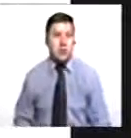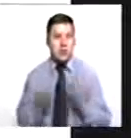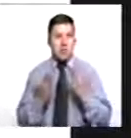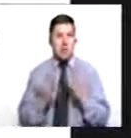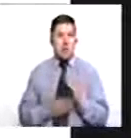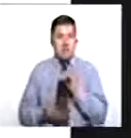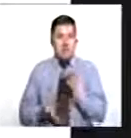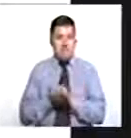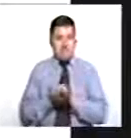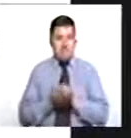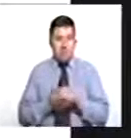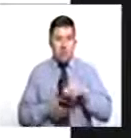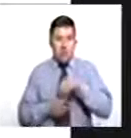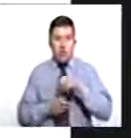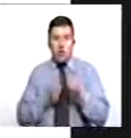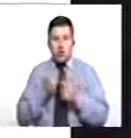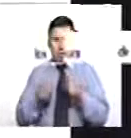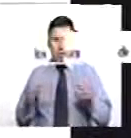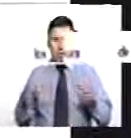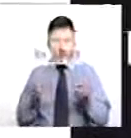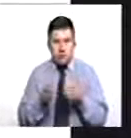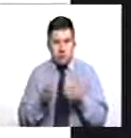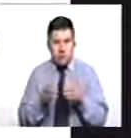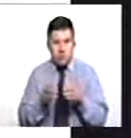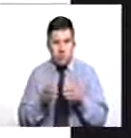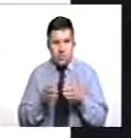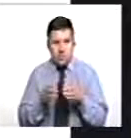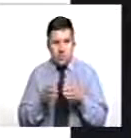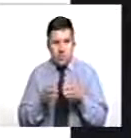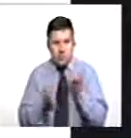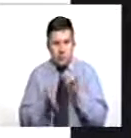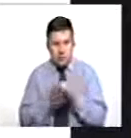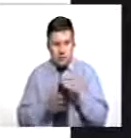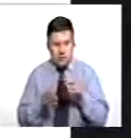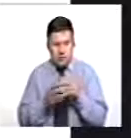un mismo mercado de comercialización,